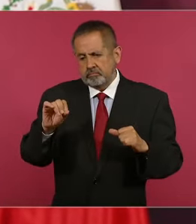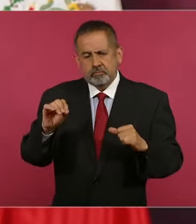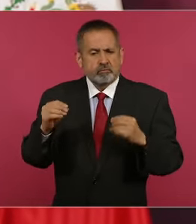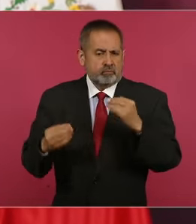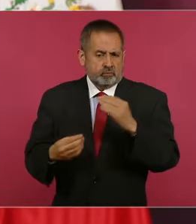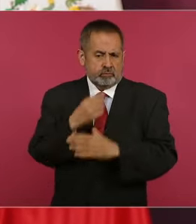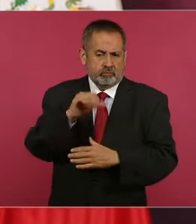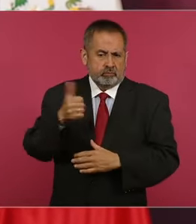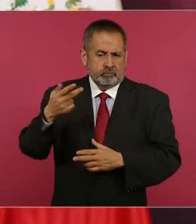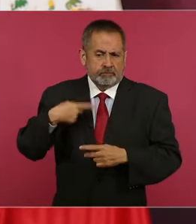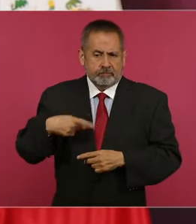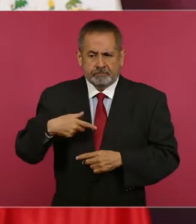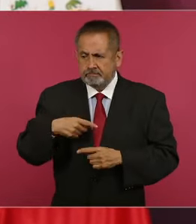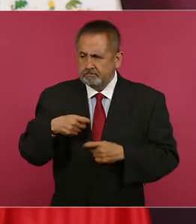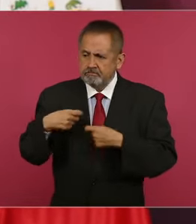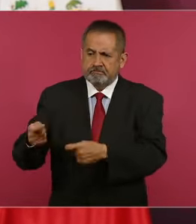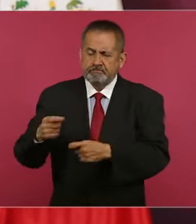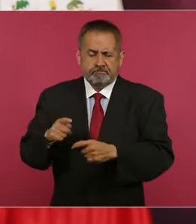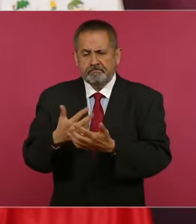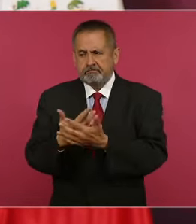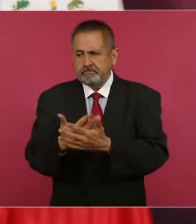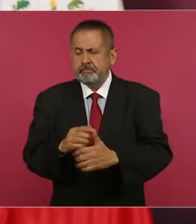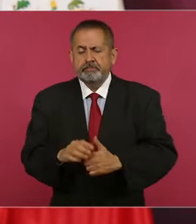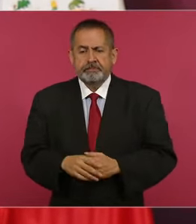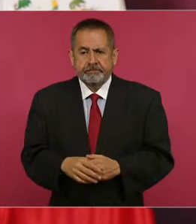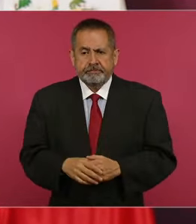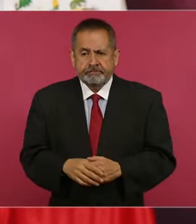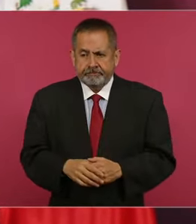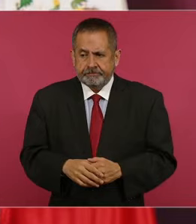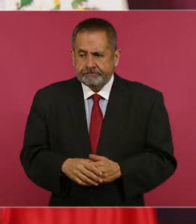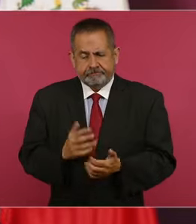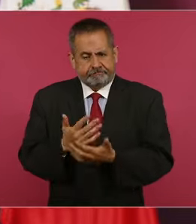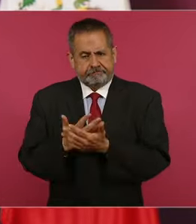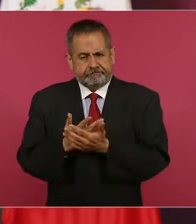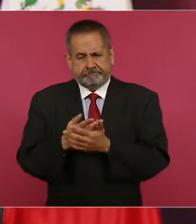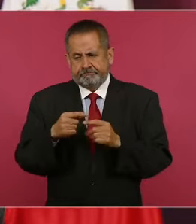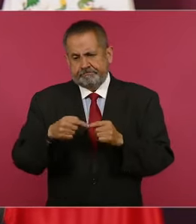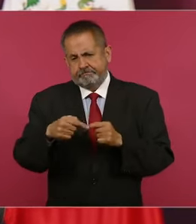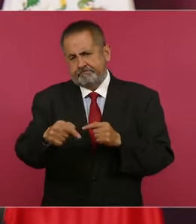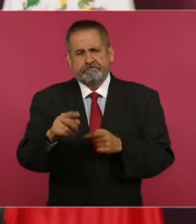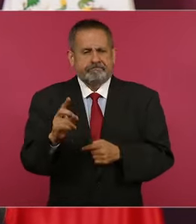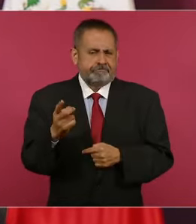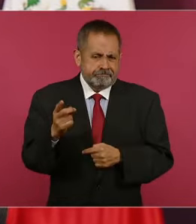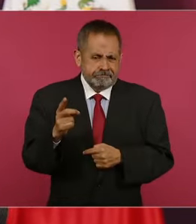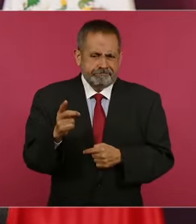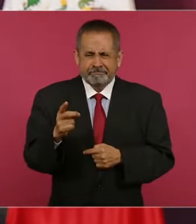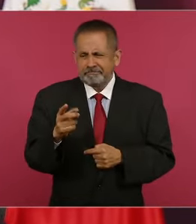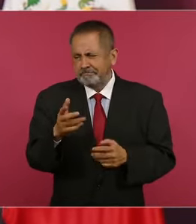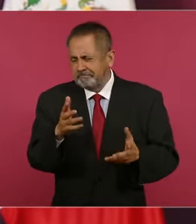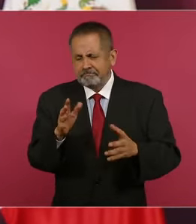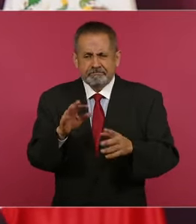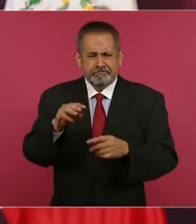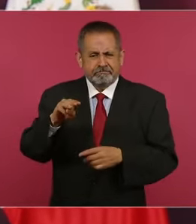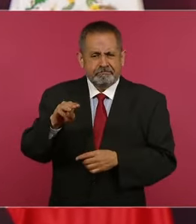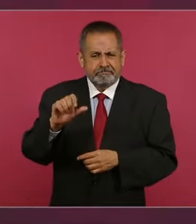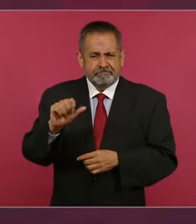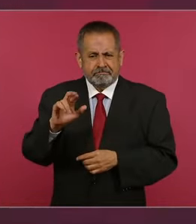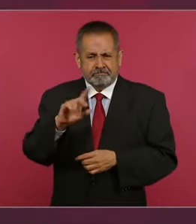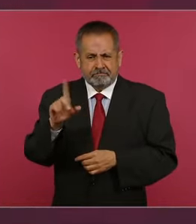Rocío. Entonces, ya estamos en diciembre, a más tardar en